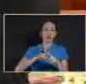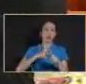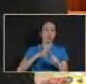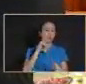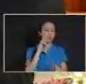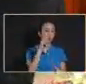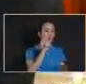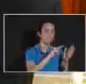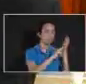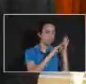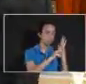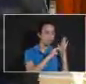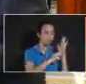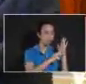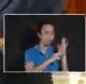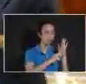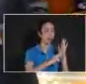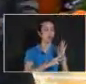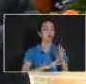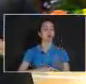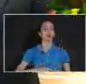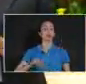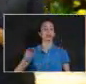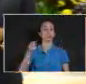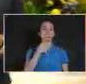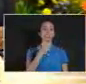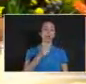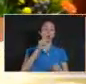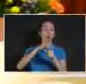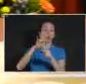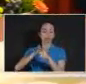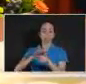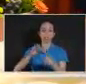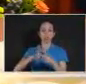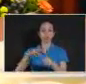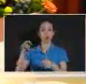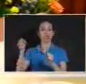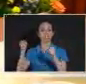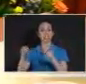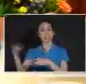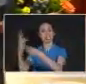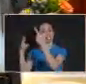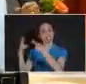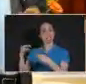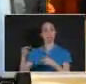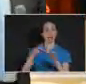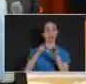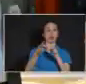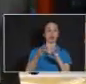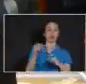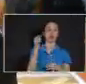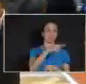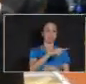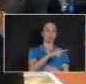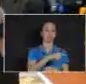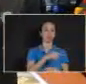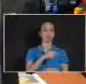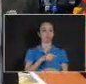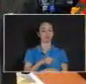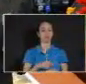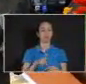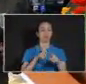no hacer regresar a mi pueblo allá, es muy obvio. Pero esta versión Reina Valera actualizada dice, guárdate